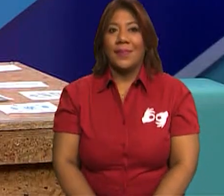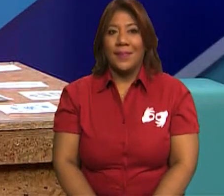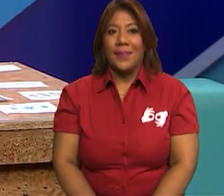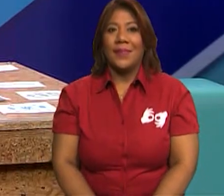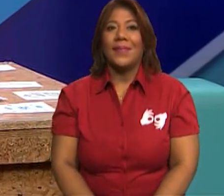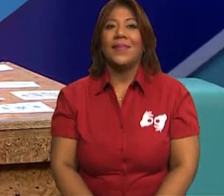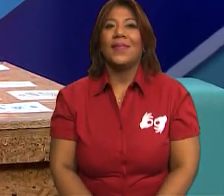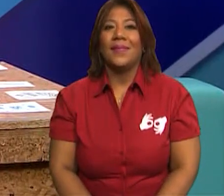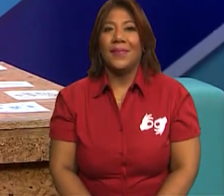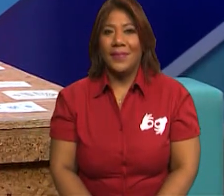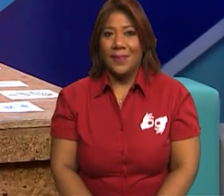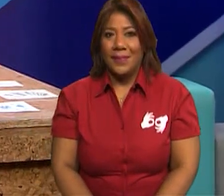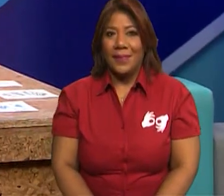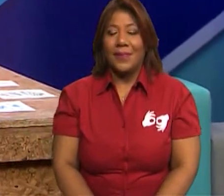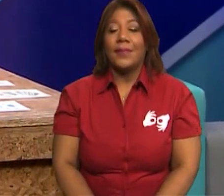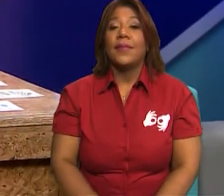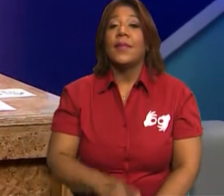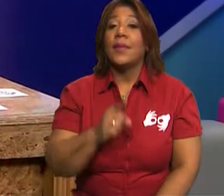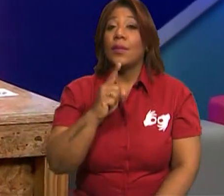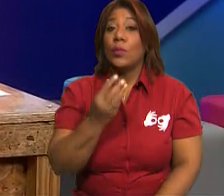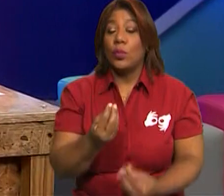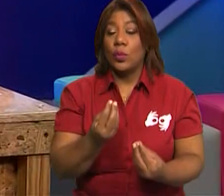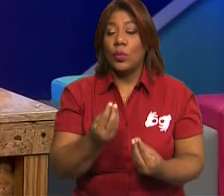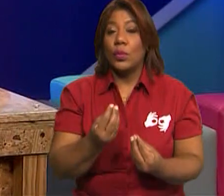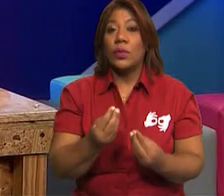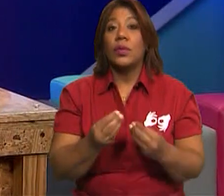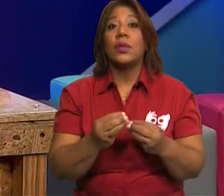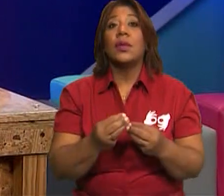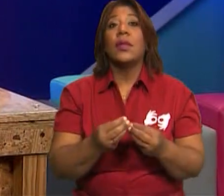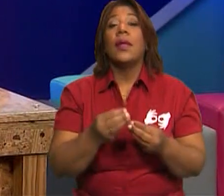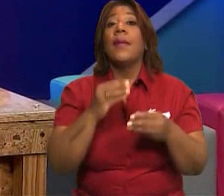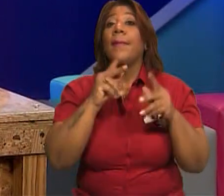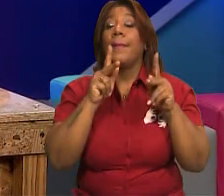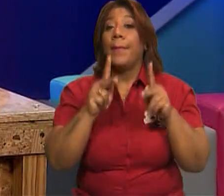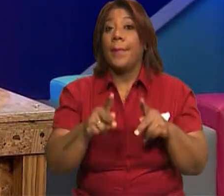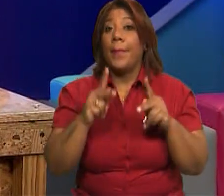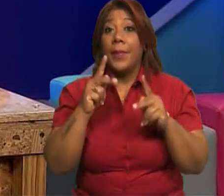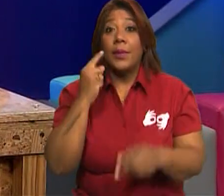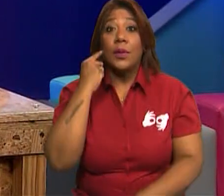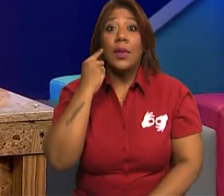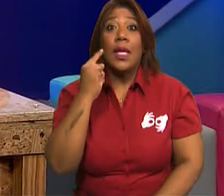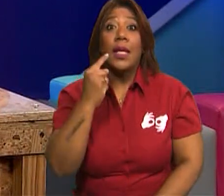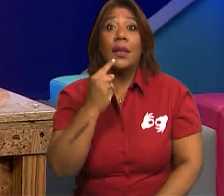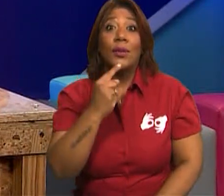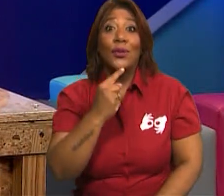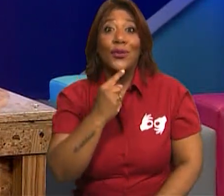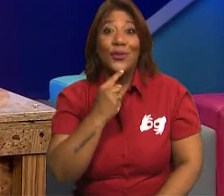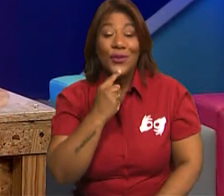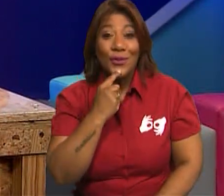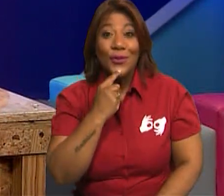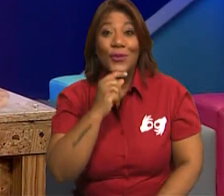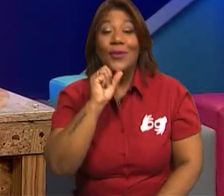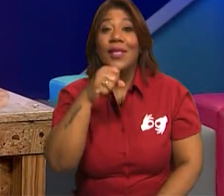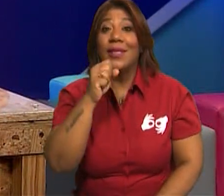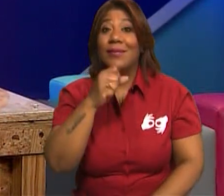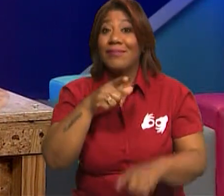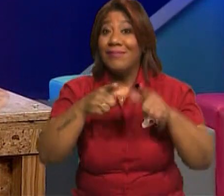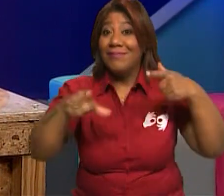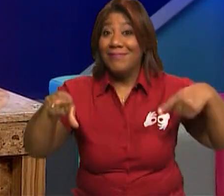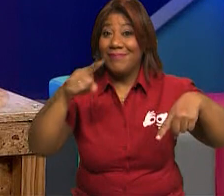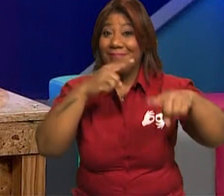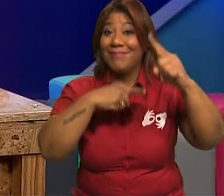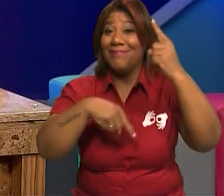comunicación no verbal es muy utilizado por las personas sordas, porque ellos utilizan el lenguaje